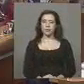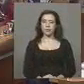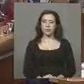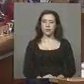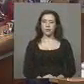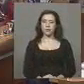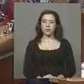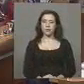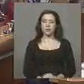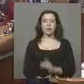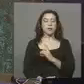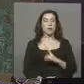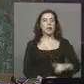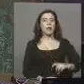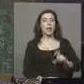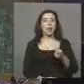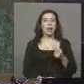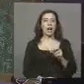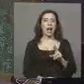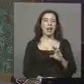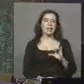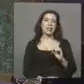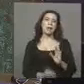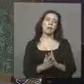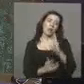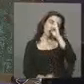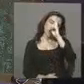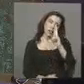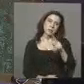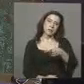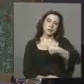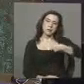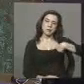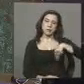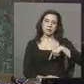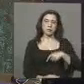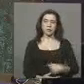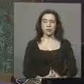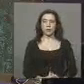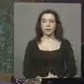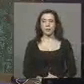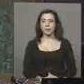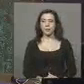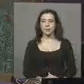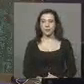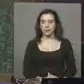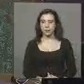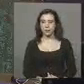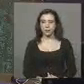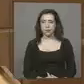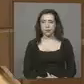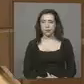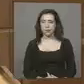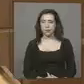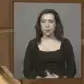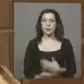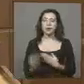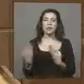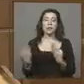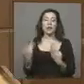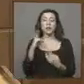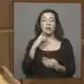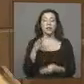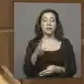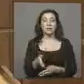Diputado García, por favor, respetémonos entre nosotros. Diputado Andrade tiene la palabra. Quiero saludar la